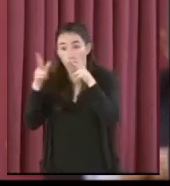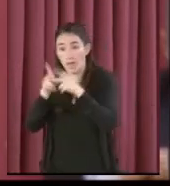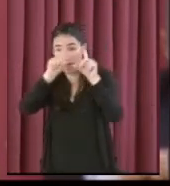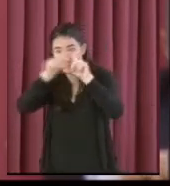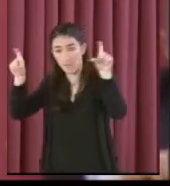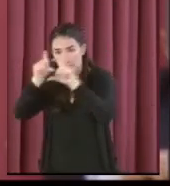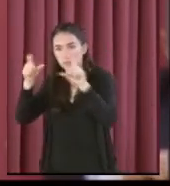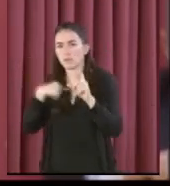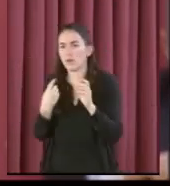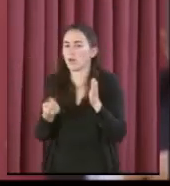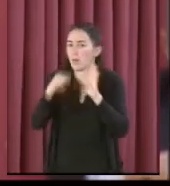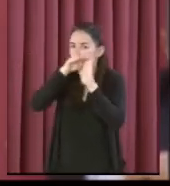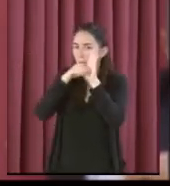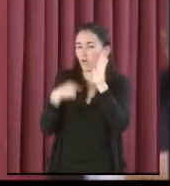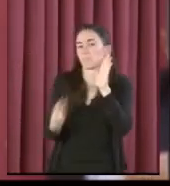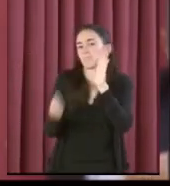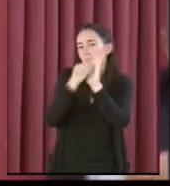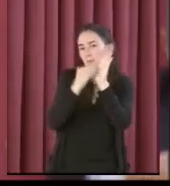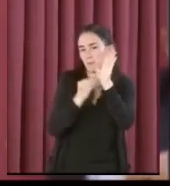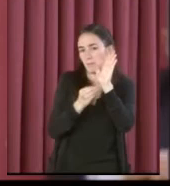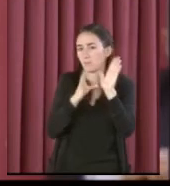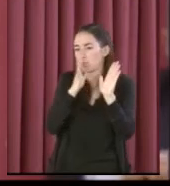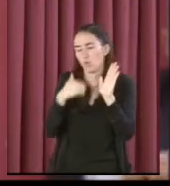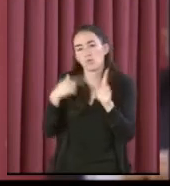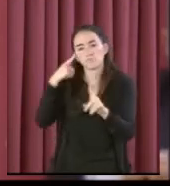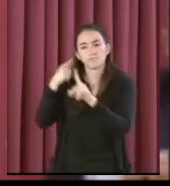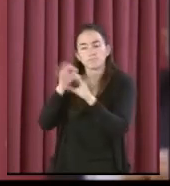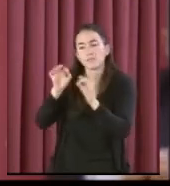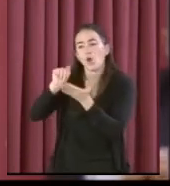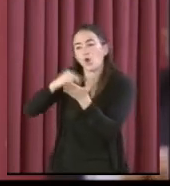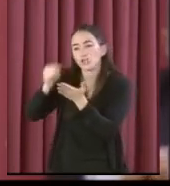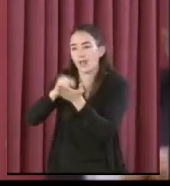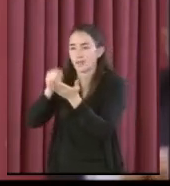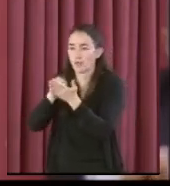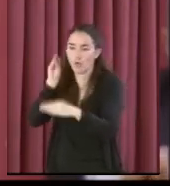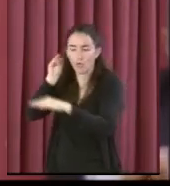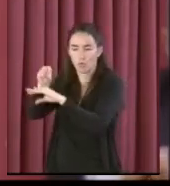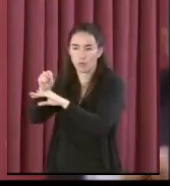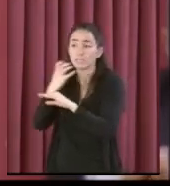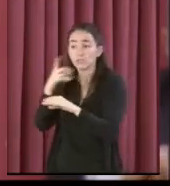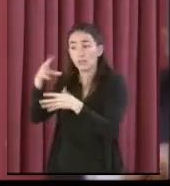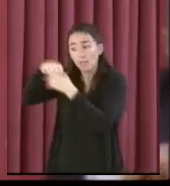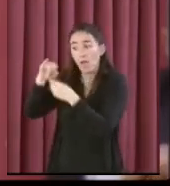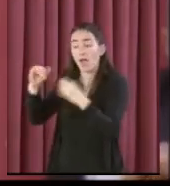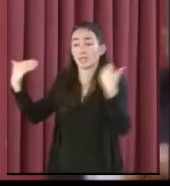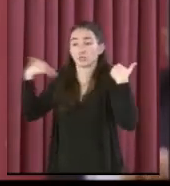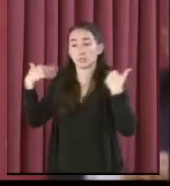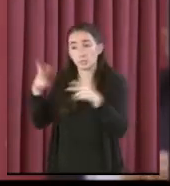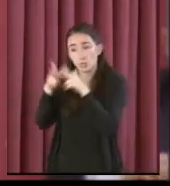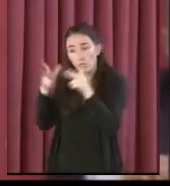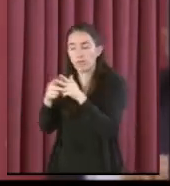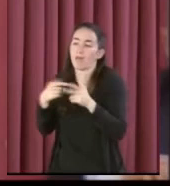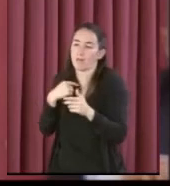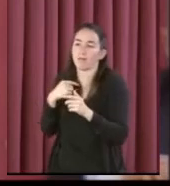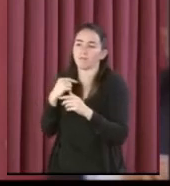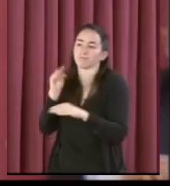de responsabilidad social corporativa como eje de las políticas de contratación municipal que, como les decía, en breve se volverá a